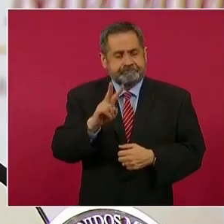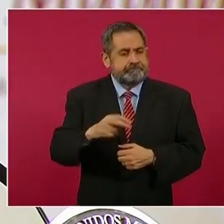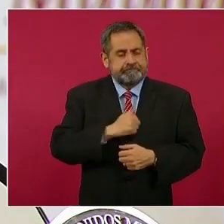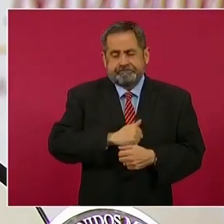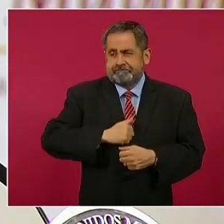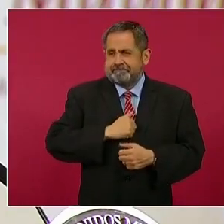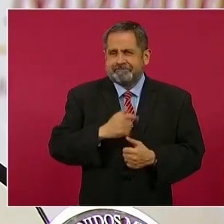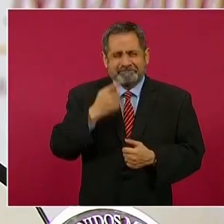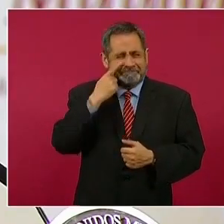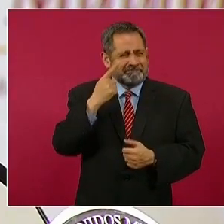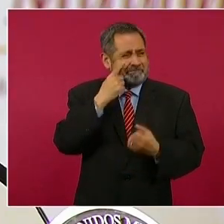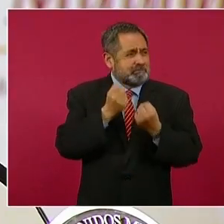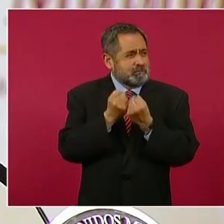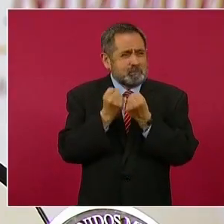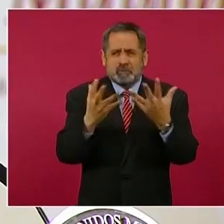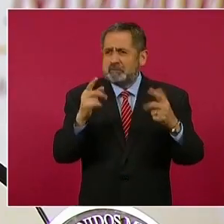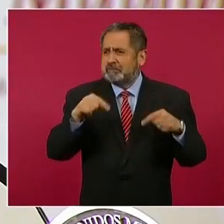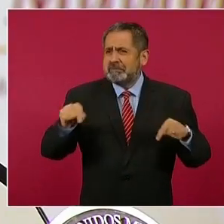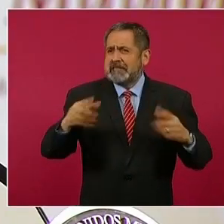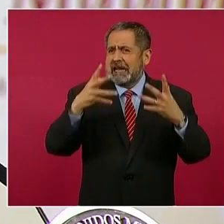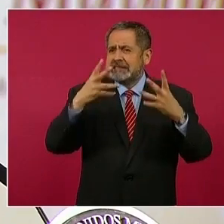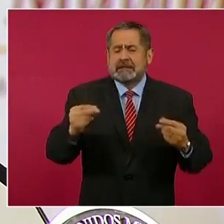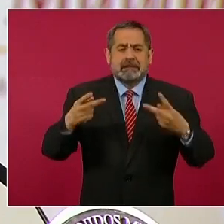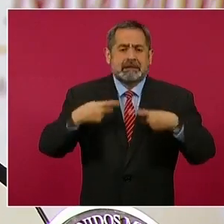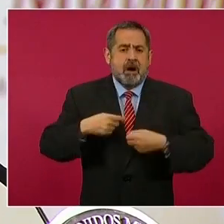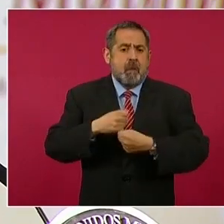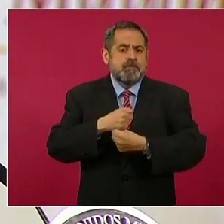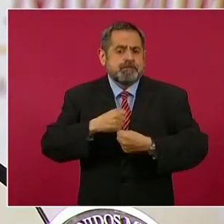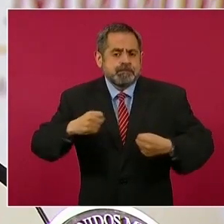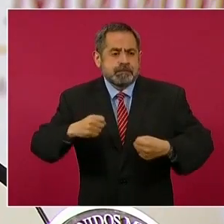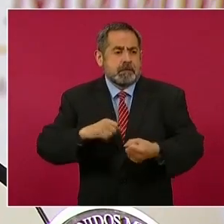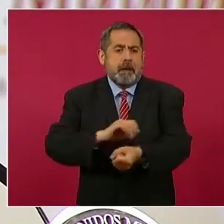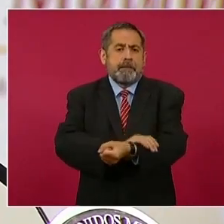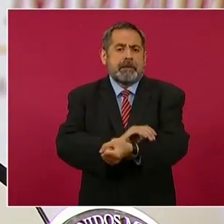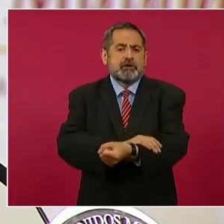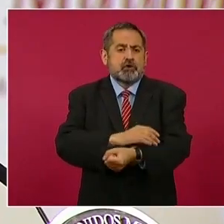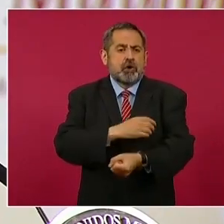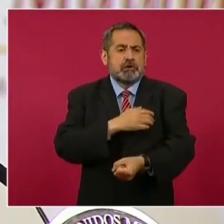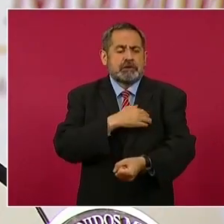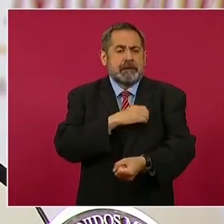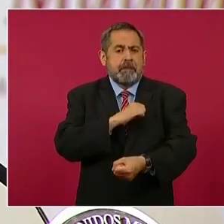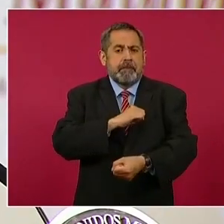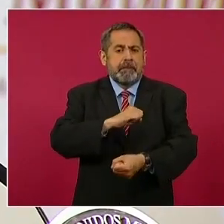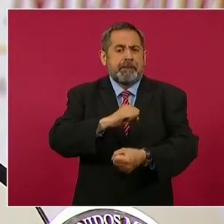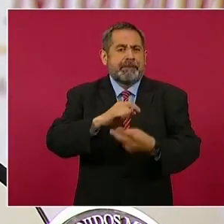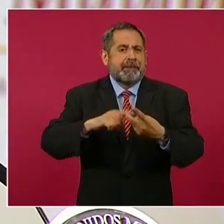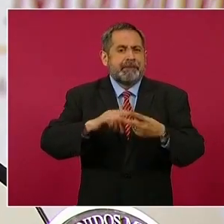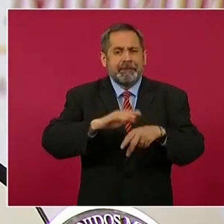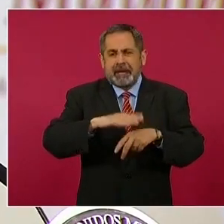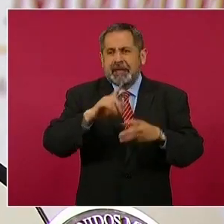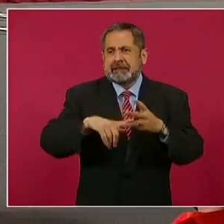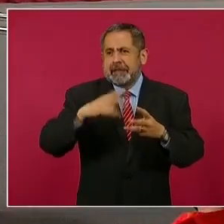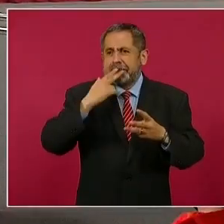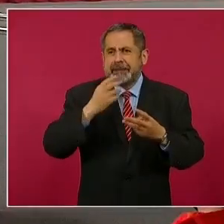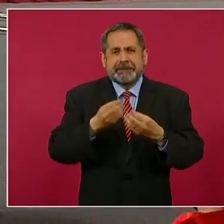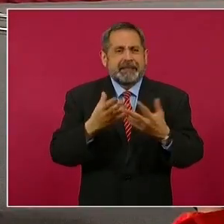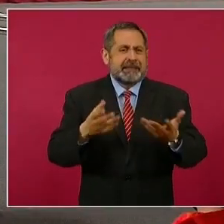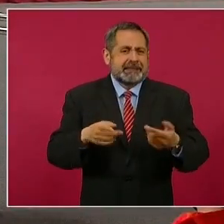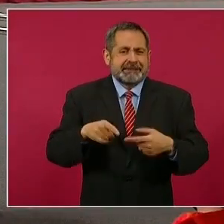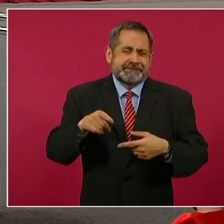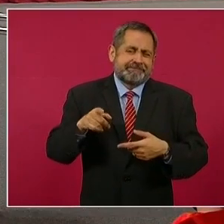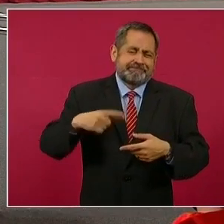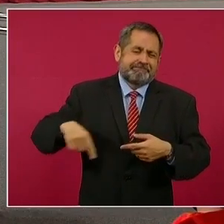sobrepeso, diabetes, hipertensión. Todos estos males asociados con estilos de vida, particularmente una